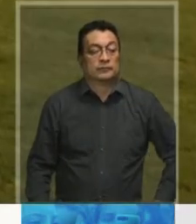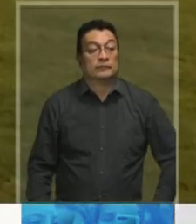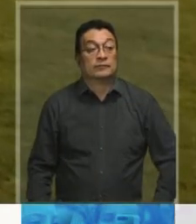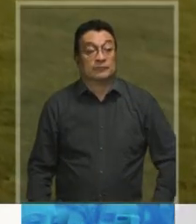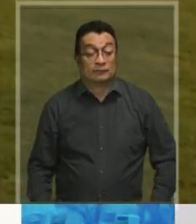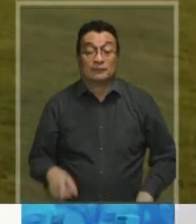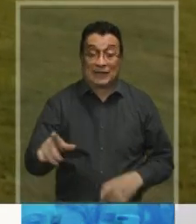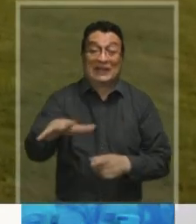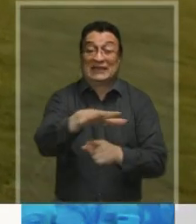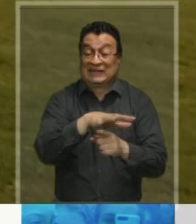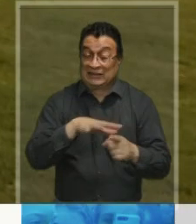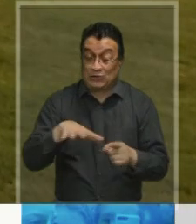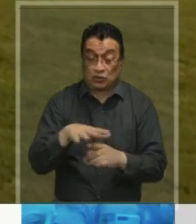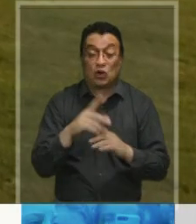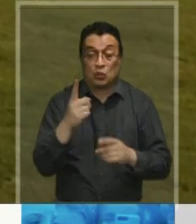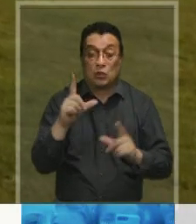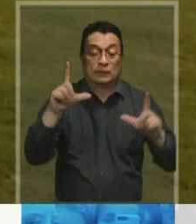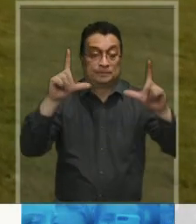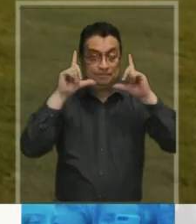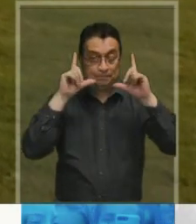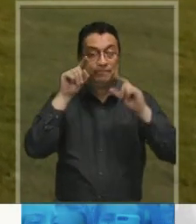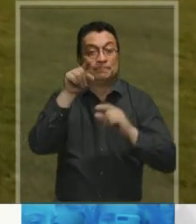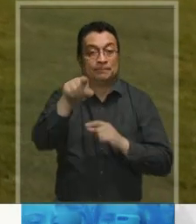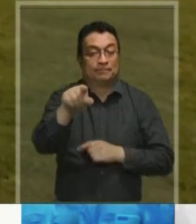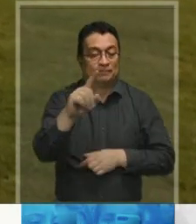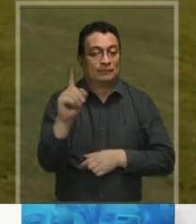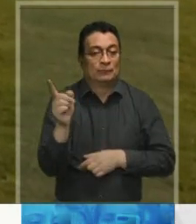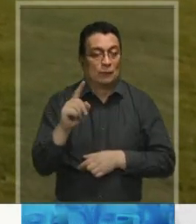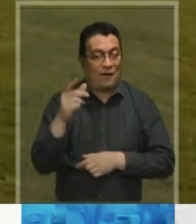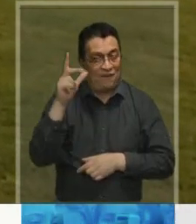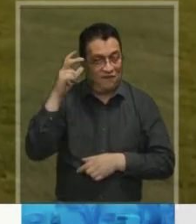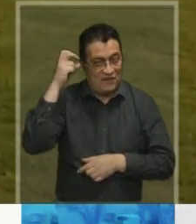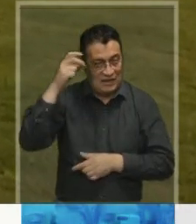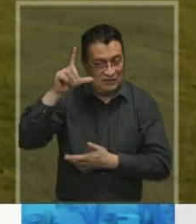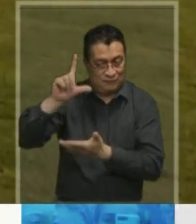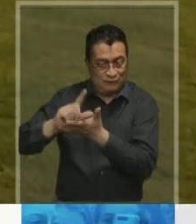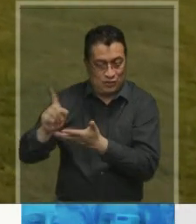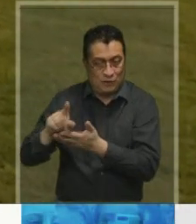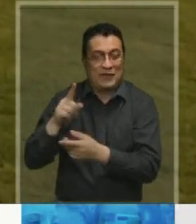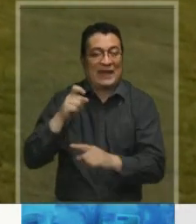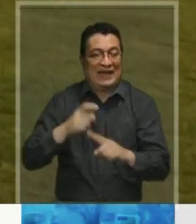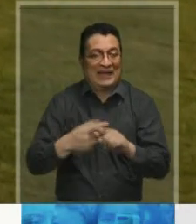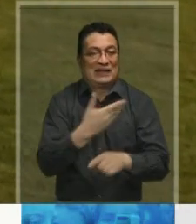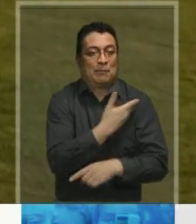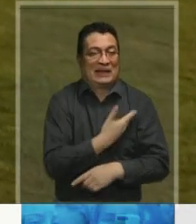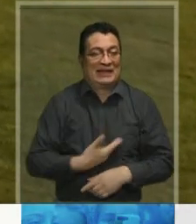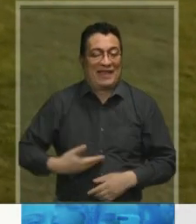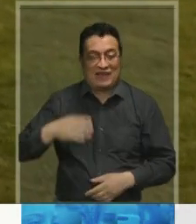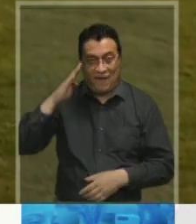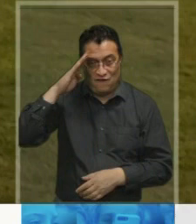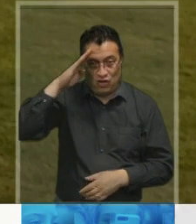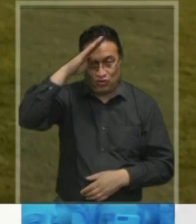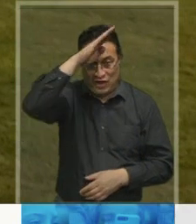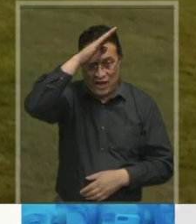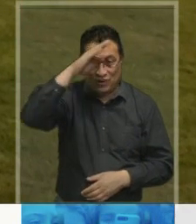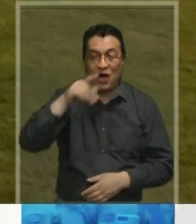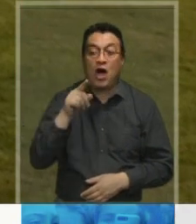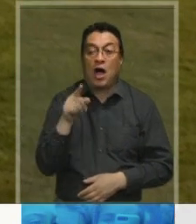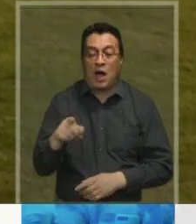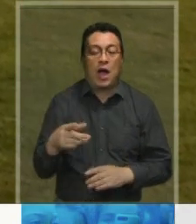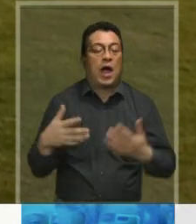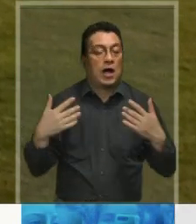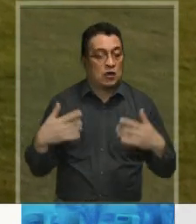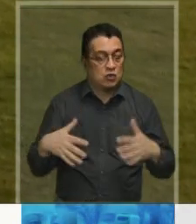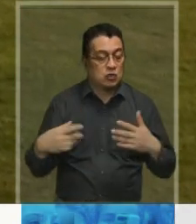Una situación que tiene un protagonista que no está en Brasil, que es el expresidente Bolsonaro, pero también un desafío abierto